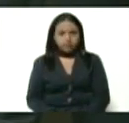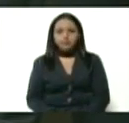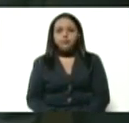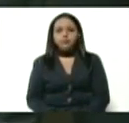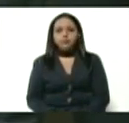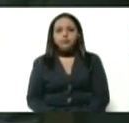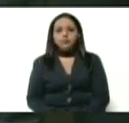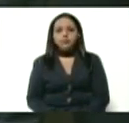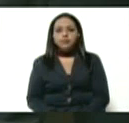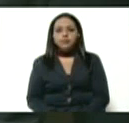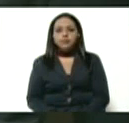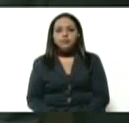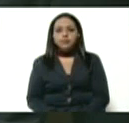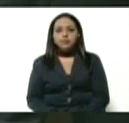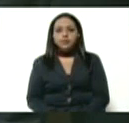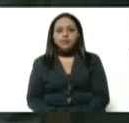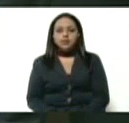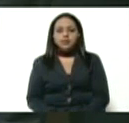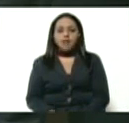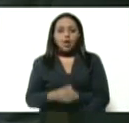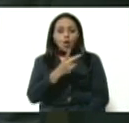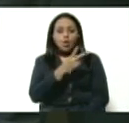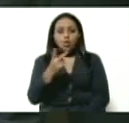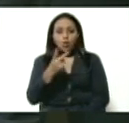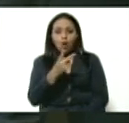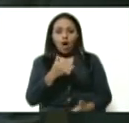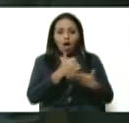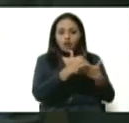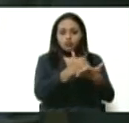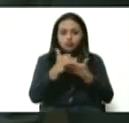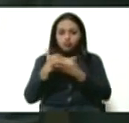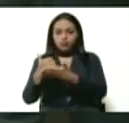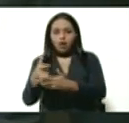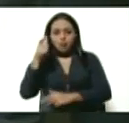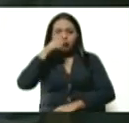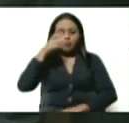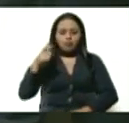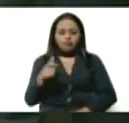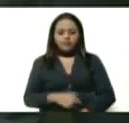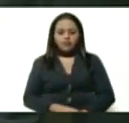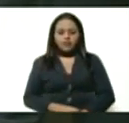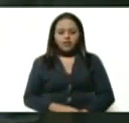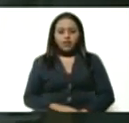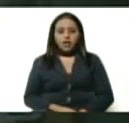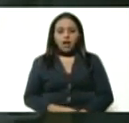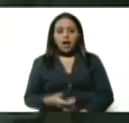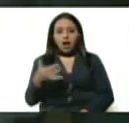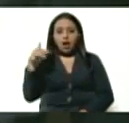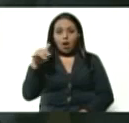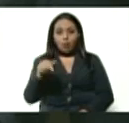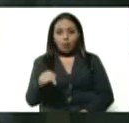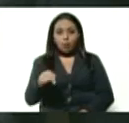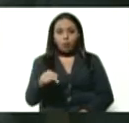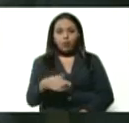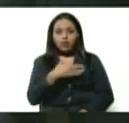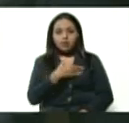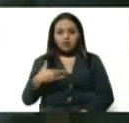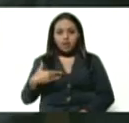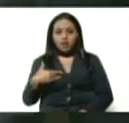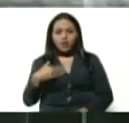en los intereses del pueblo. En esta ocasión, quería